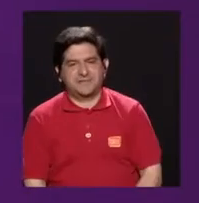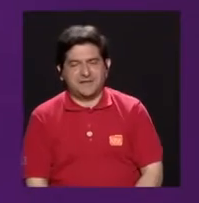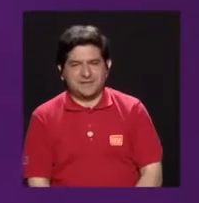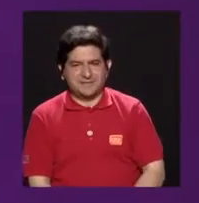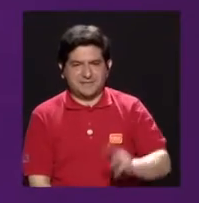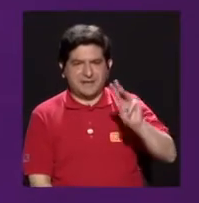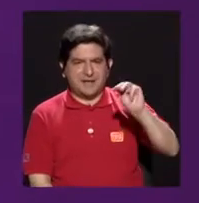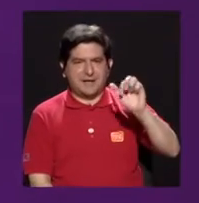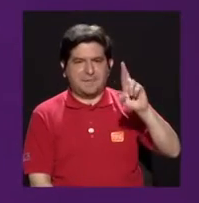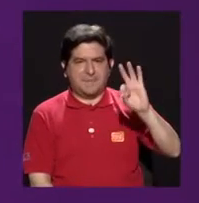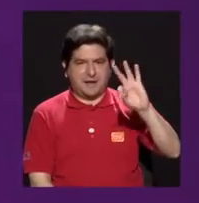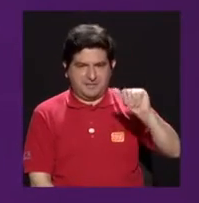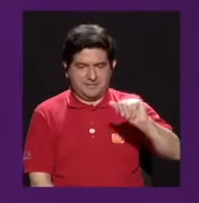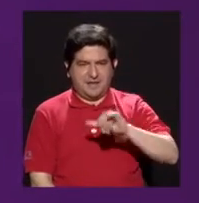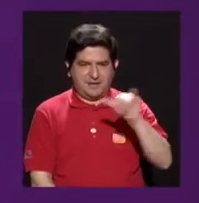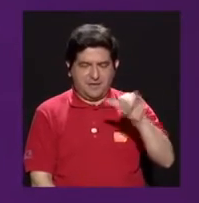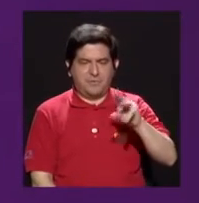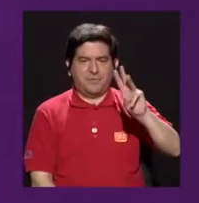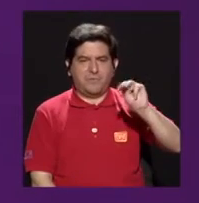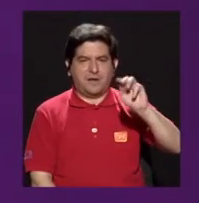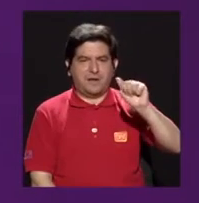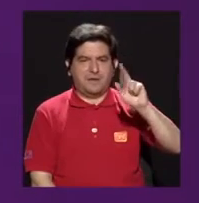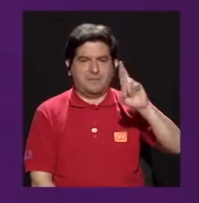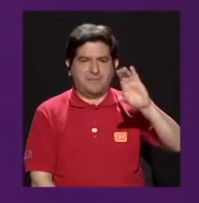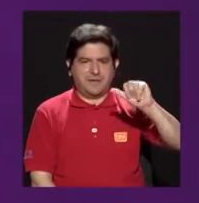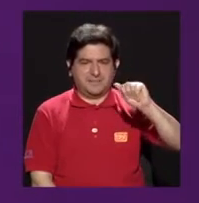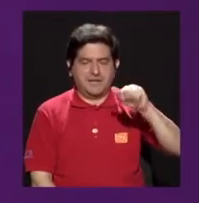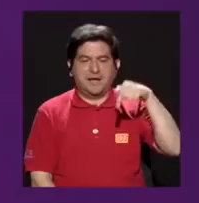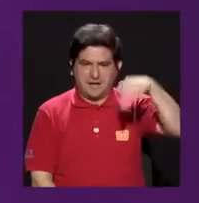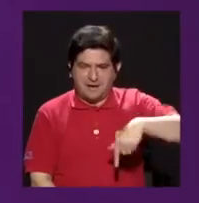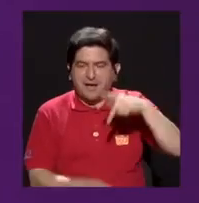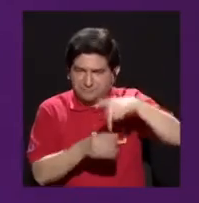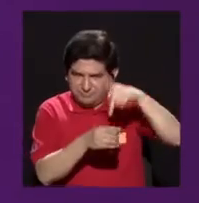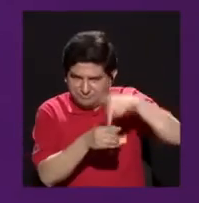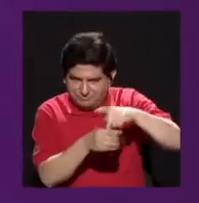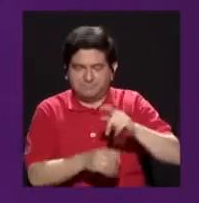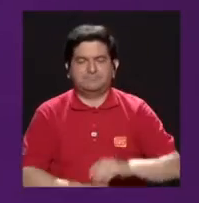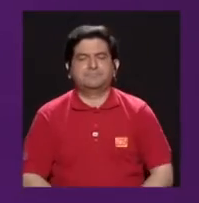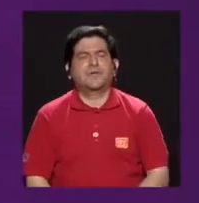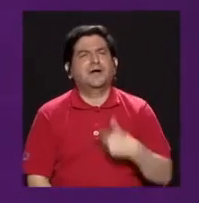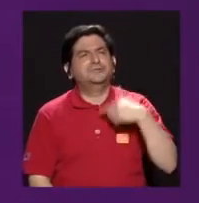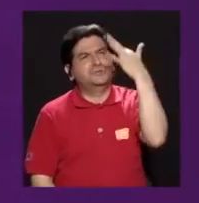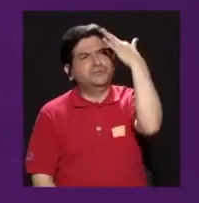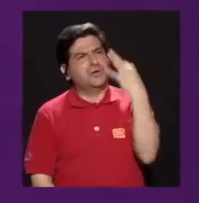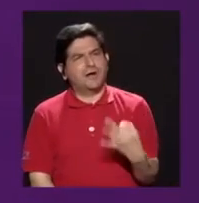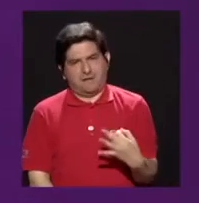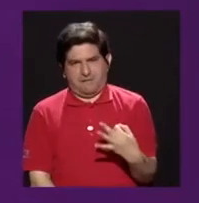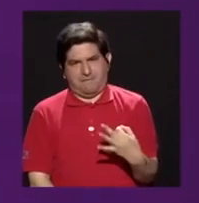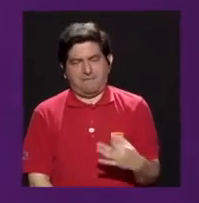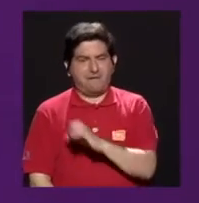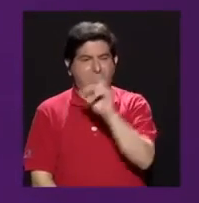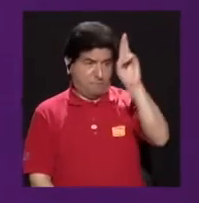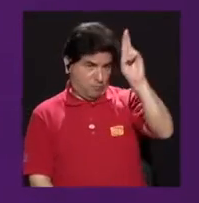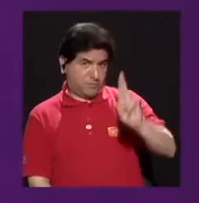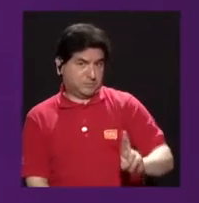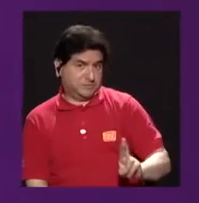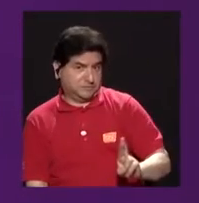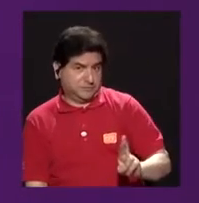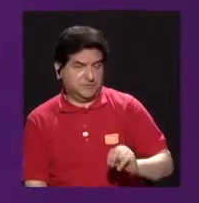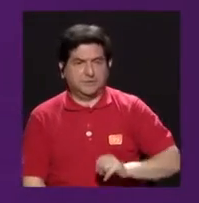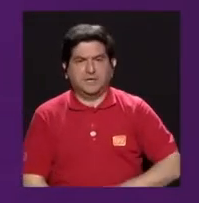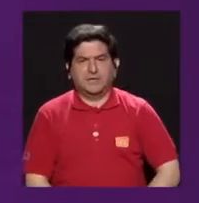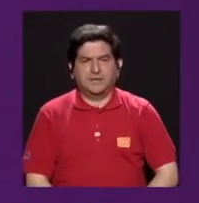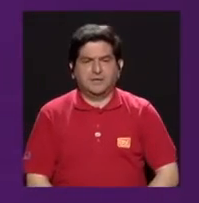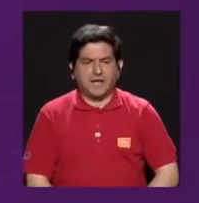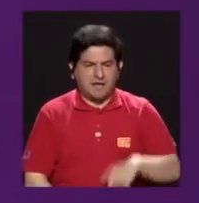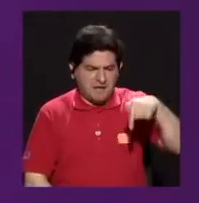Marta, también a Marcia por la participación. A ver, yo creo que Costa Rica